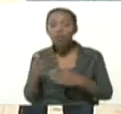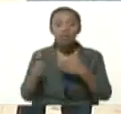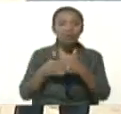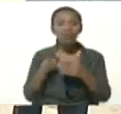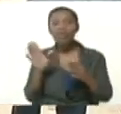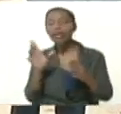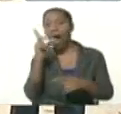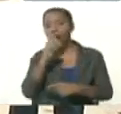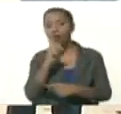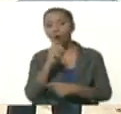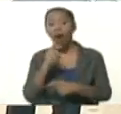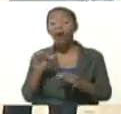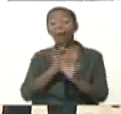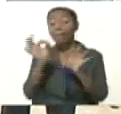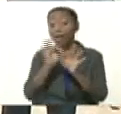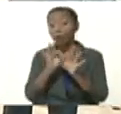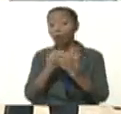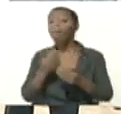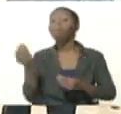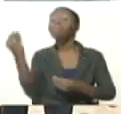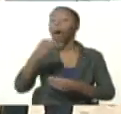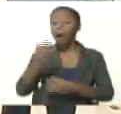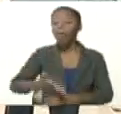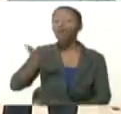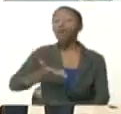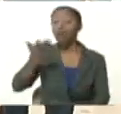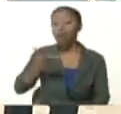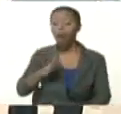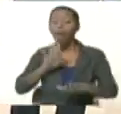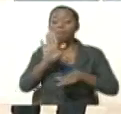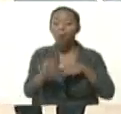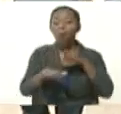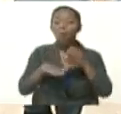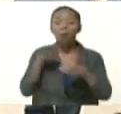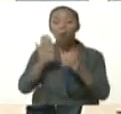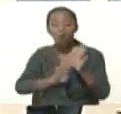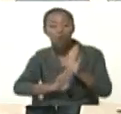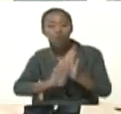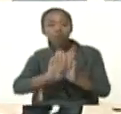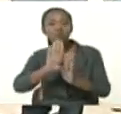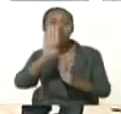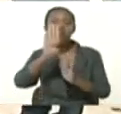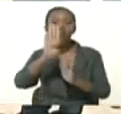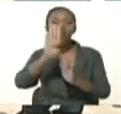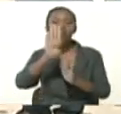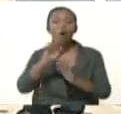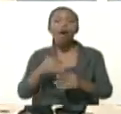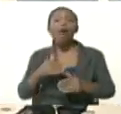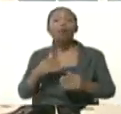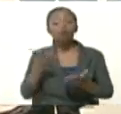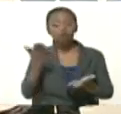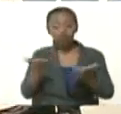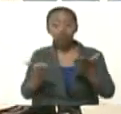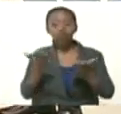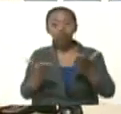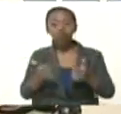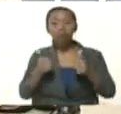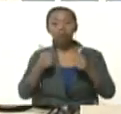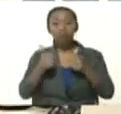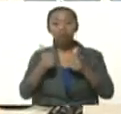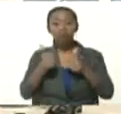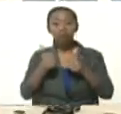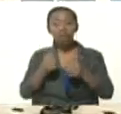vaya ocupando cada vez más, como lo está haciendo, paso a paso, de manera estable, sólida,